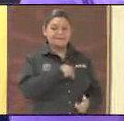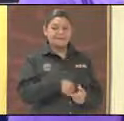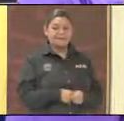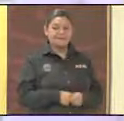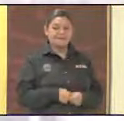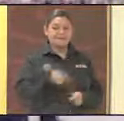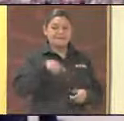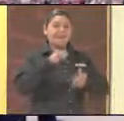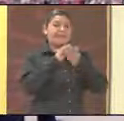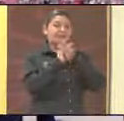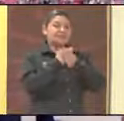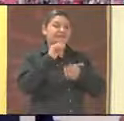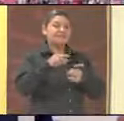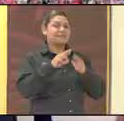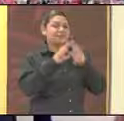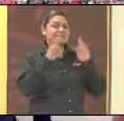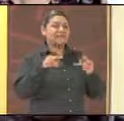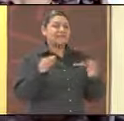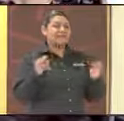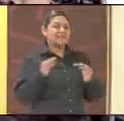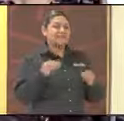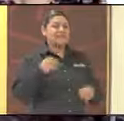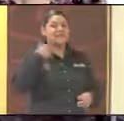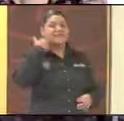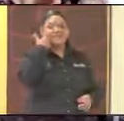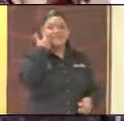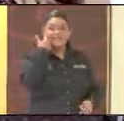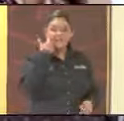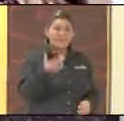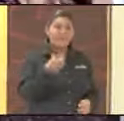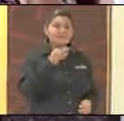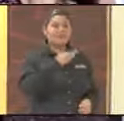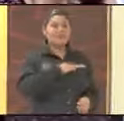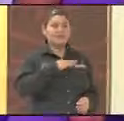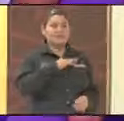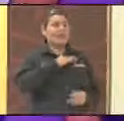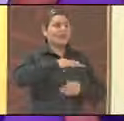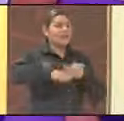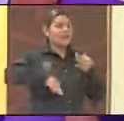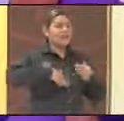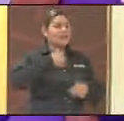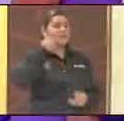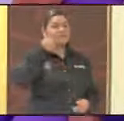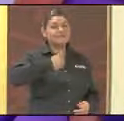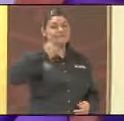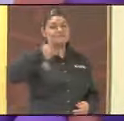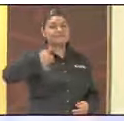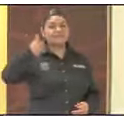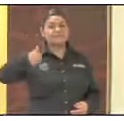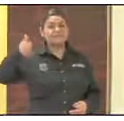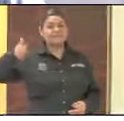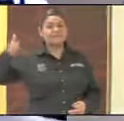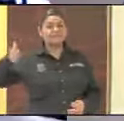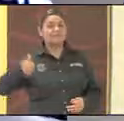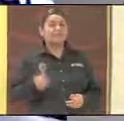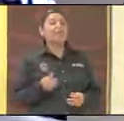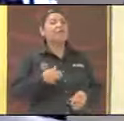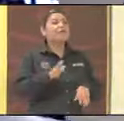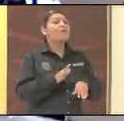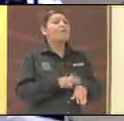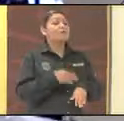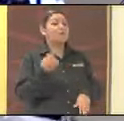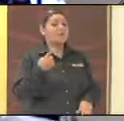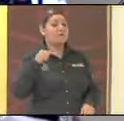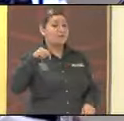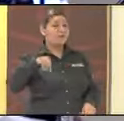refri. Quiero felicitarlas a todas y cada una de ustedes, porque hoy